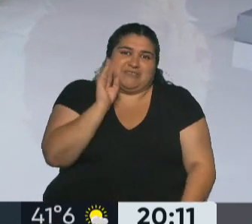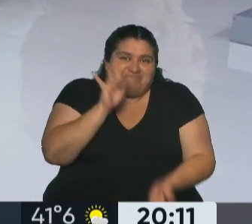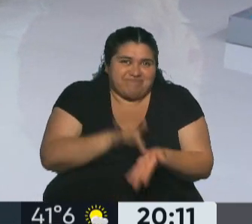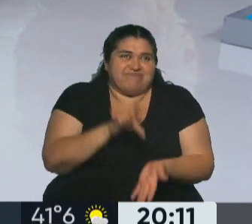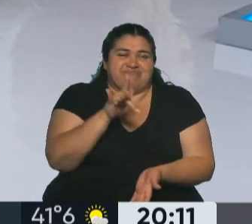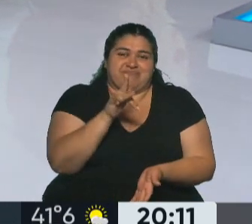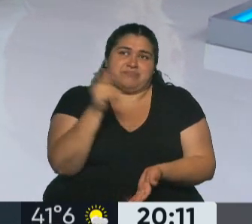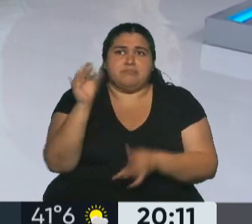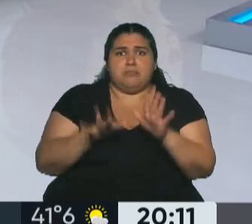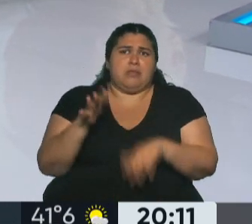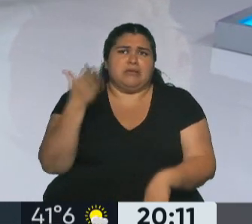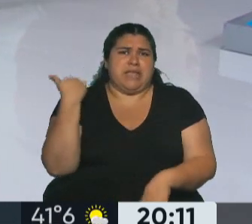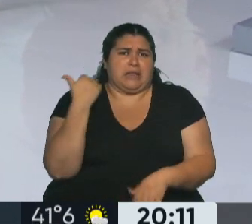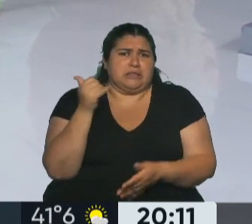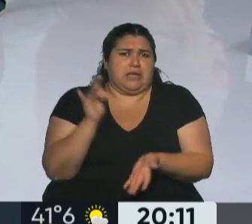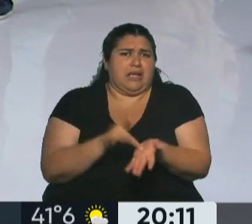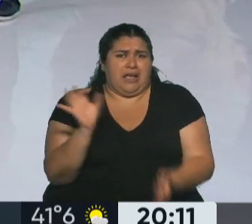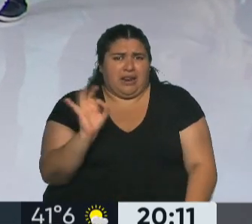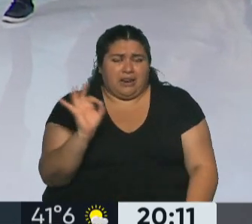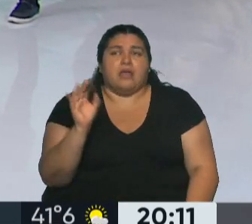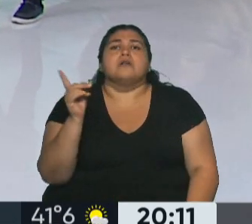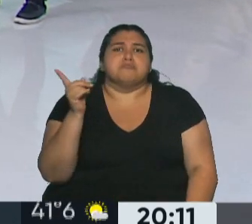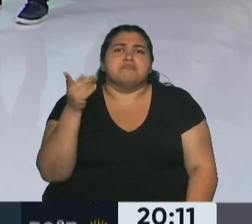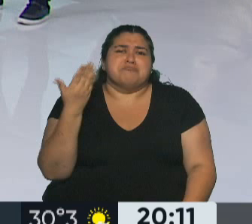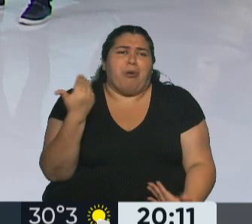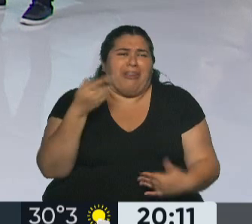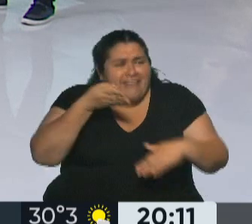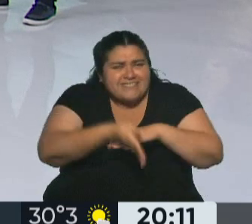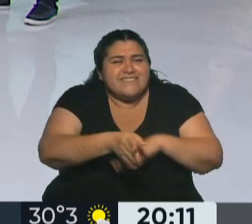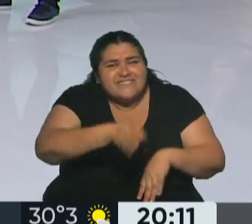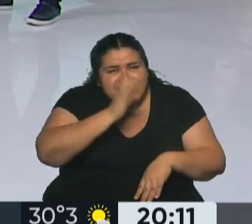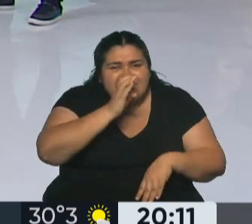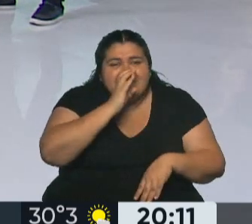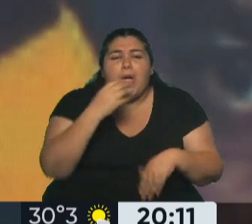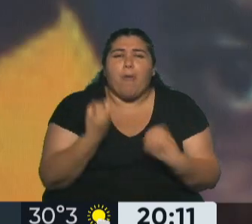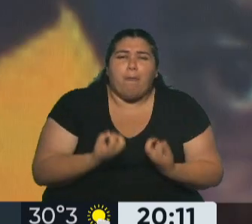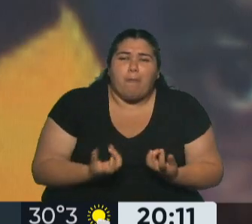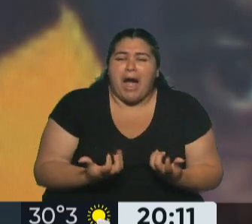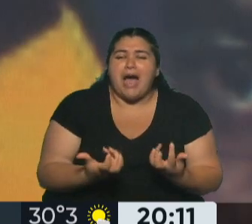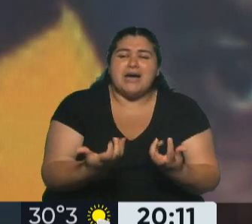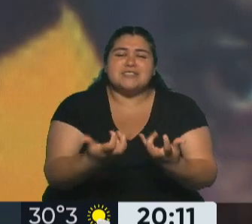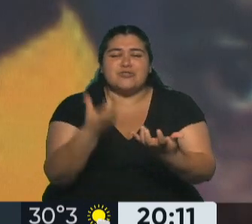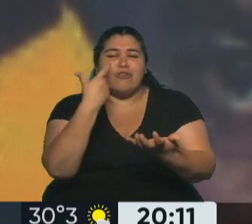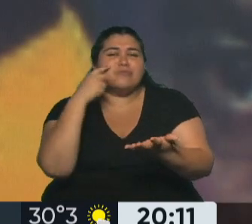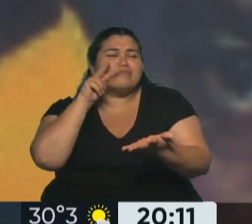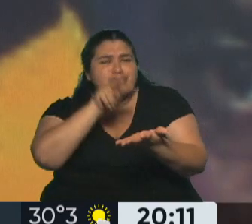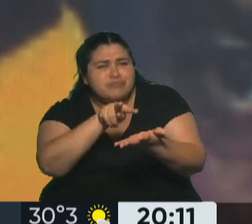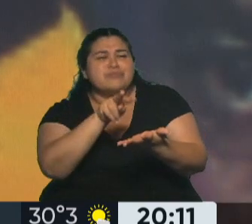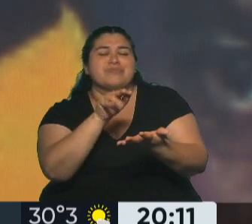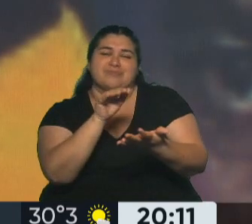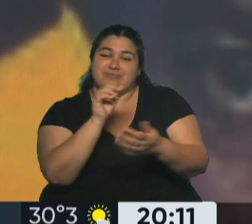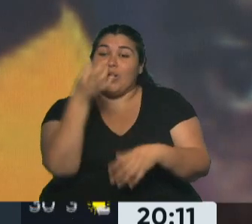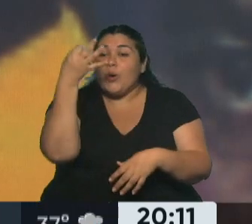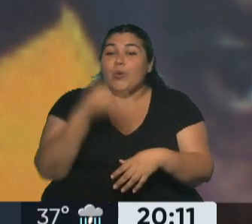bombonera exactamente qui no la pisó va a tener la posibilidad poquito de pasto estuvimos ahí hace un par de semanas cuando se